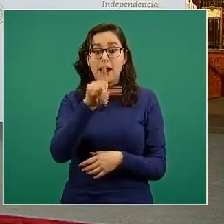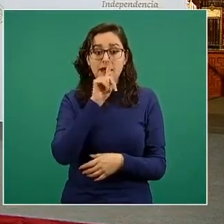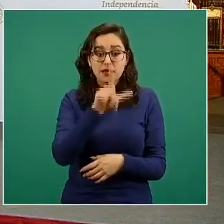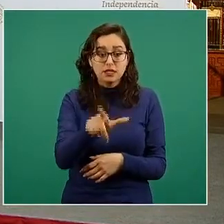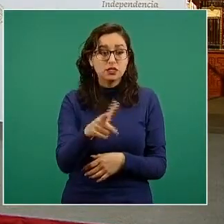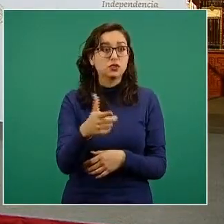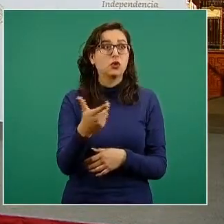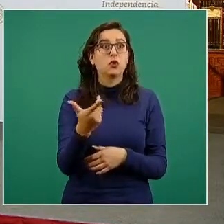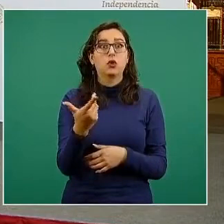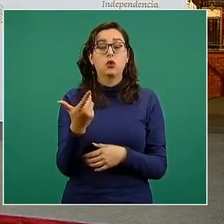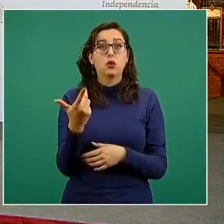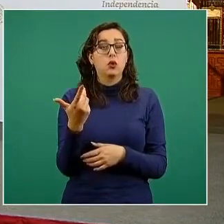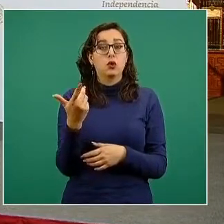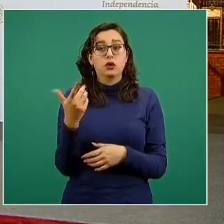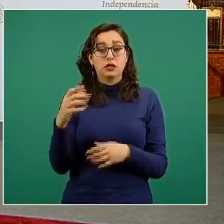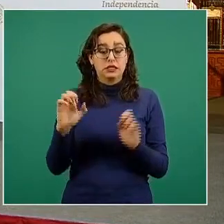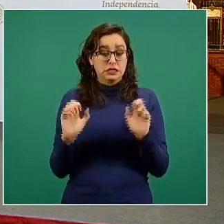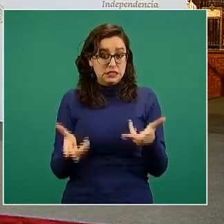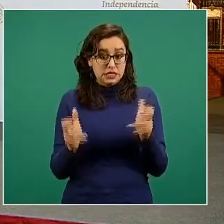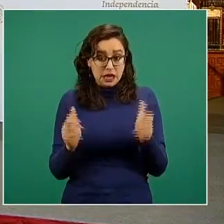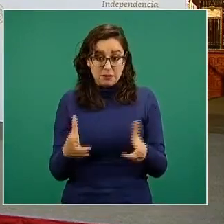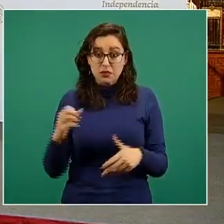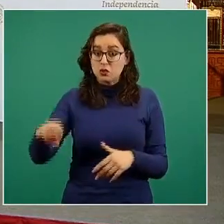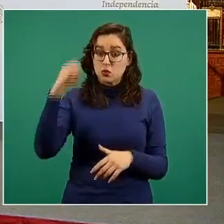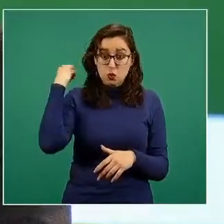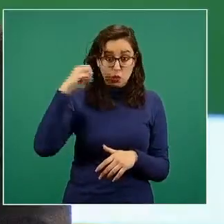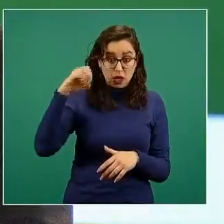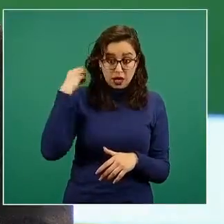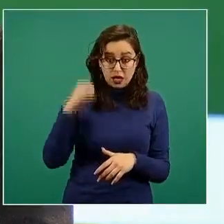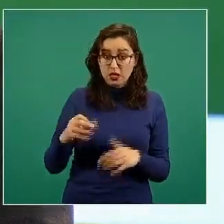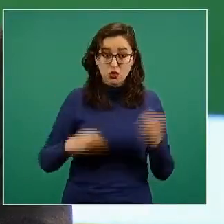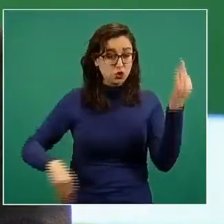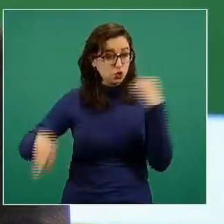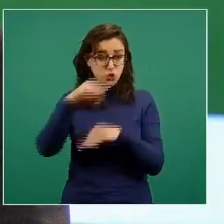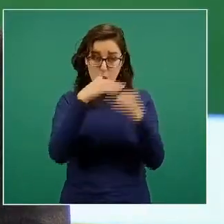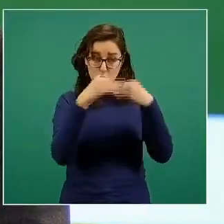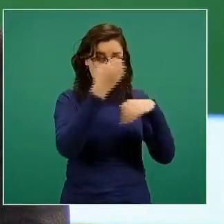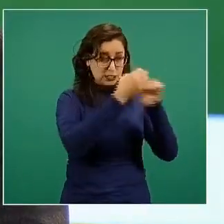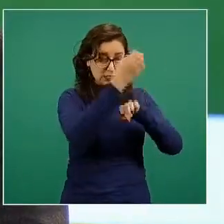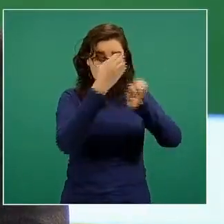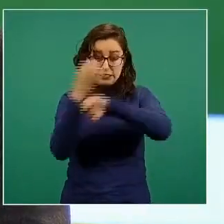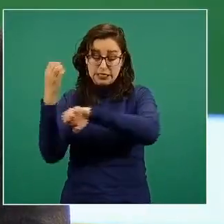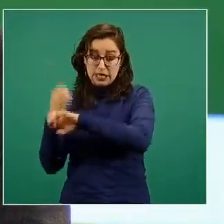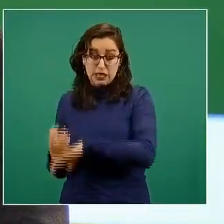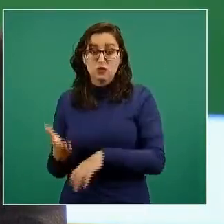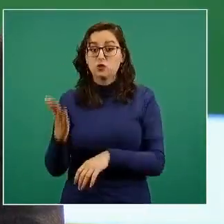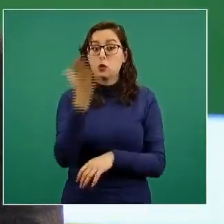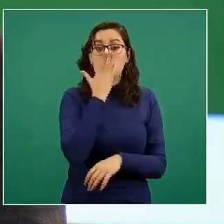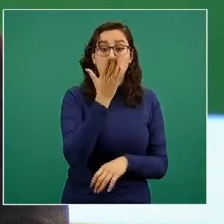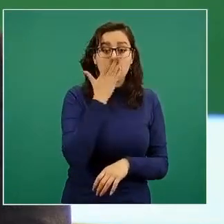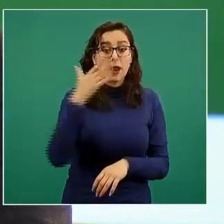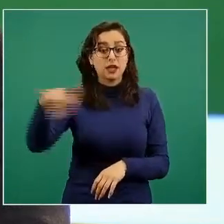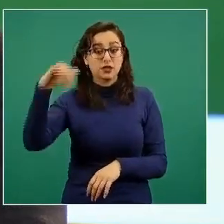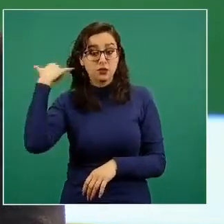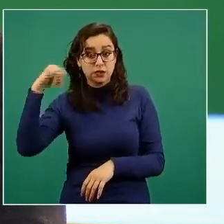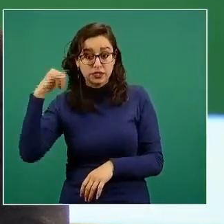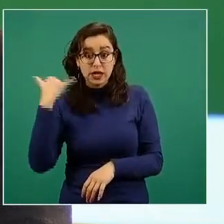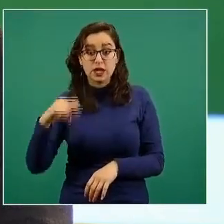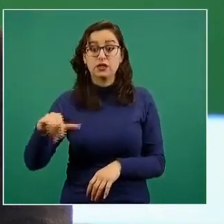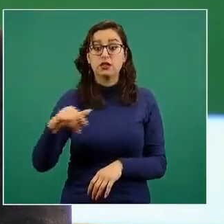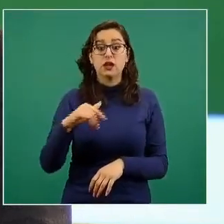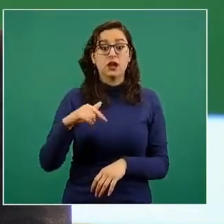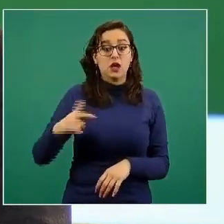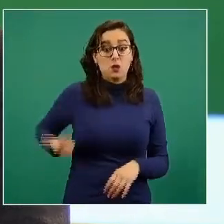Jalisco, Chiapas, Oaxaca, en fin, todas las entidades federativas, Sonora, Yucatán,